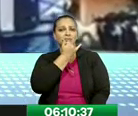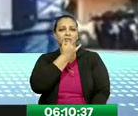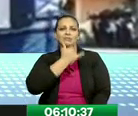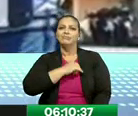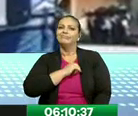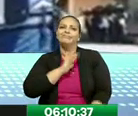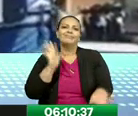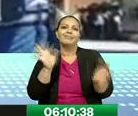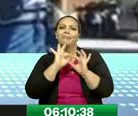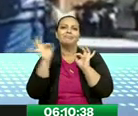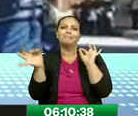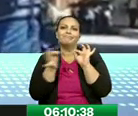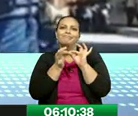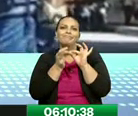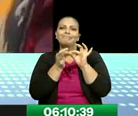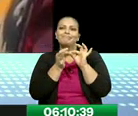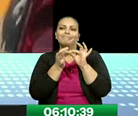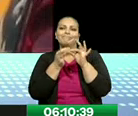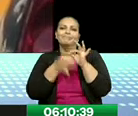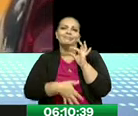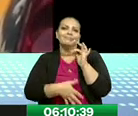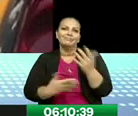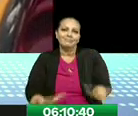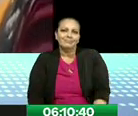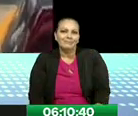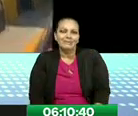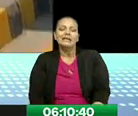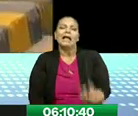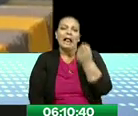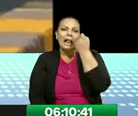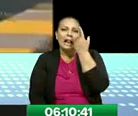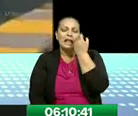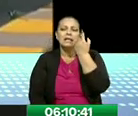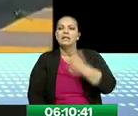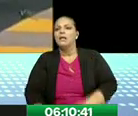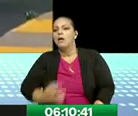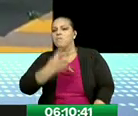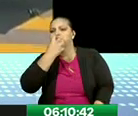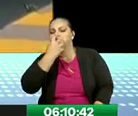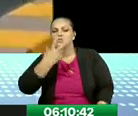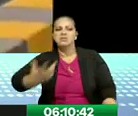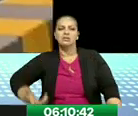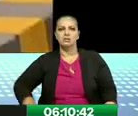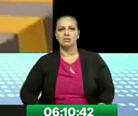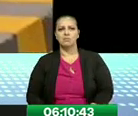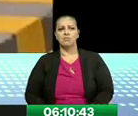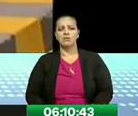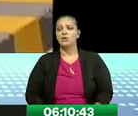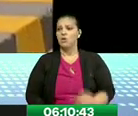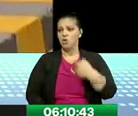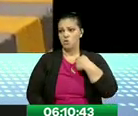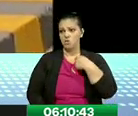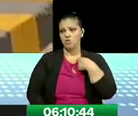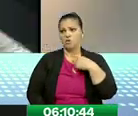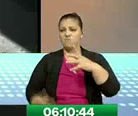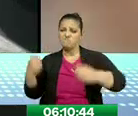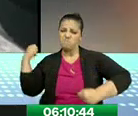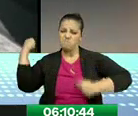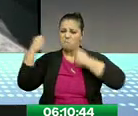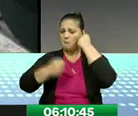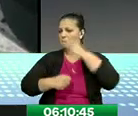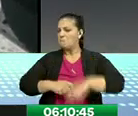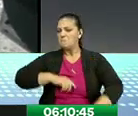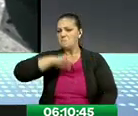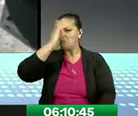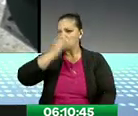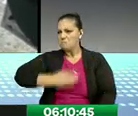hasta ese punto de lanzar algo o de irme de puño. O sea, que nunca me he ido de puños yo en mi vida. Nunca. No te veo puñeteándote a ti. No.